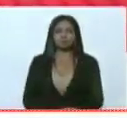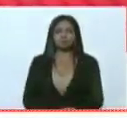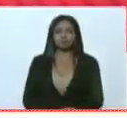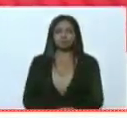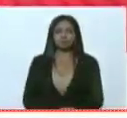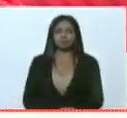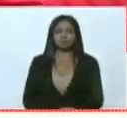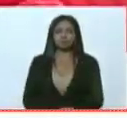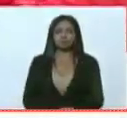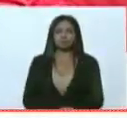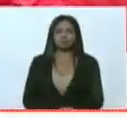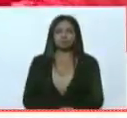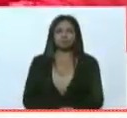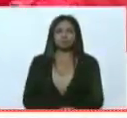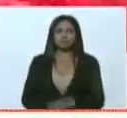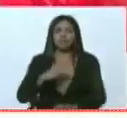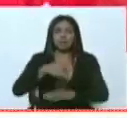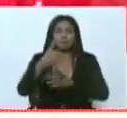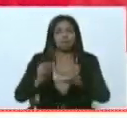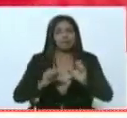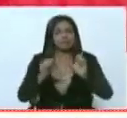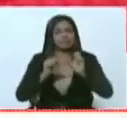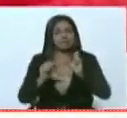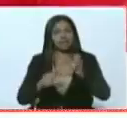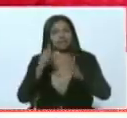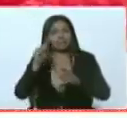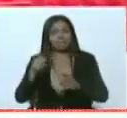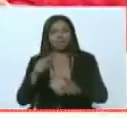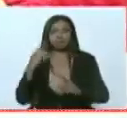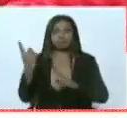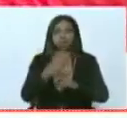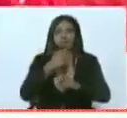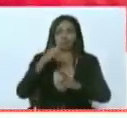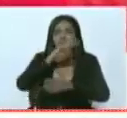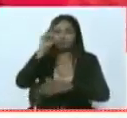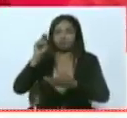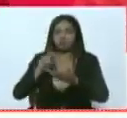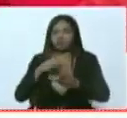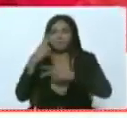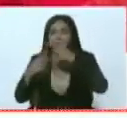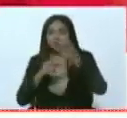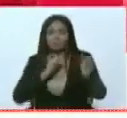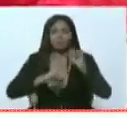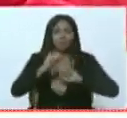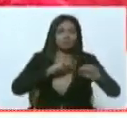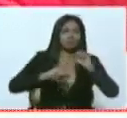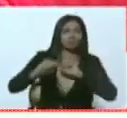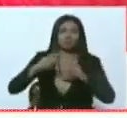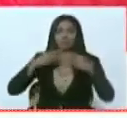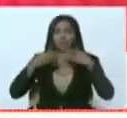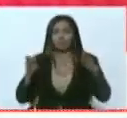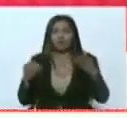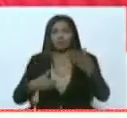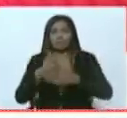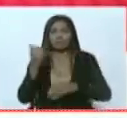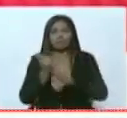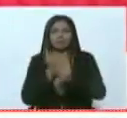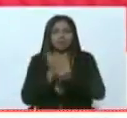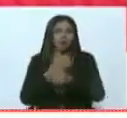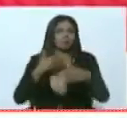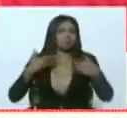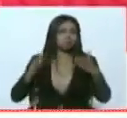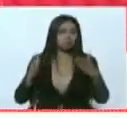y del plan permanente de gira nacional y de movilización popular, de trabajo